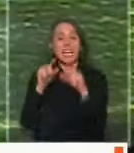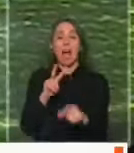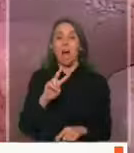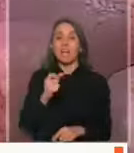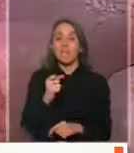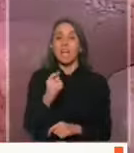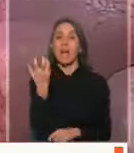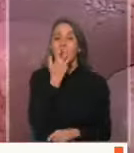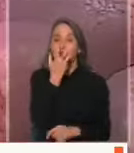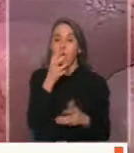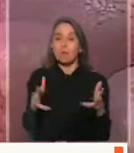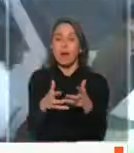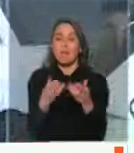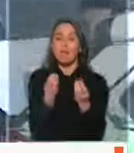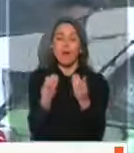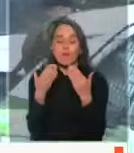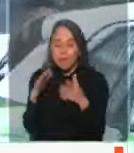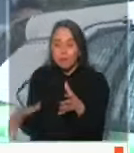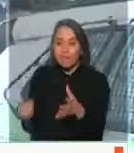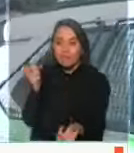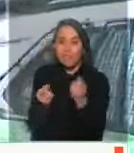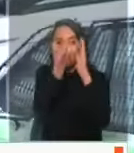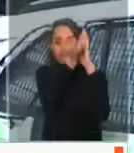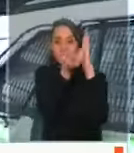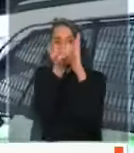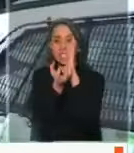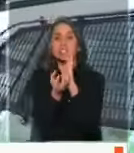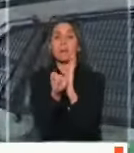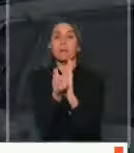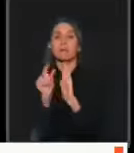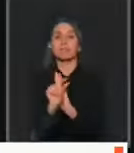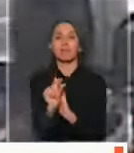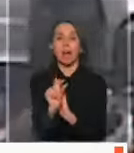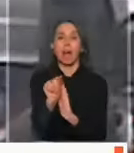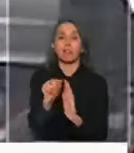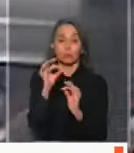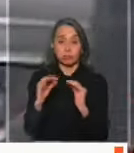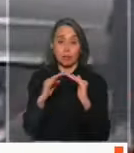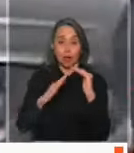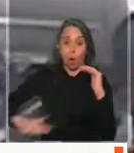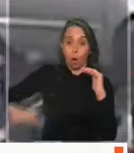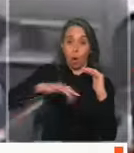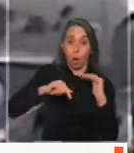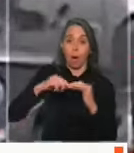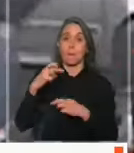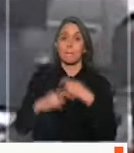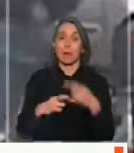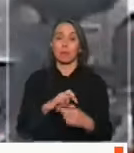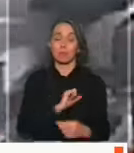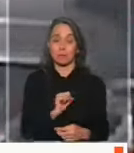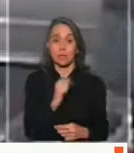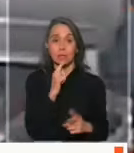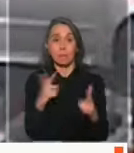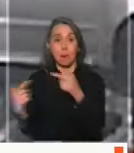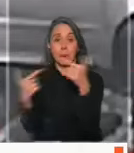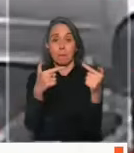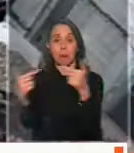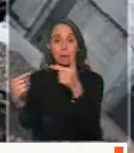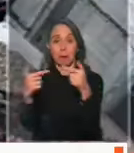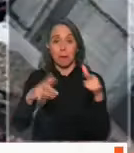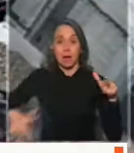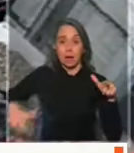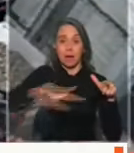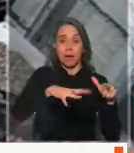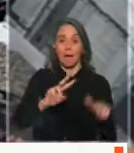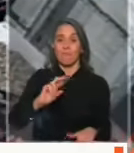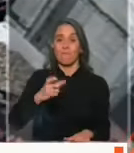verduras frescas de buenos precios, un patrimonio de Santiago. No solo fue una balacera la que afectó al sector de la